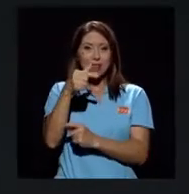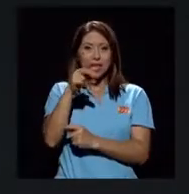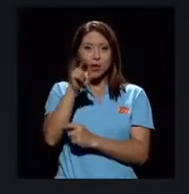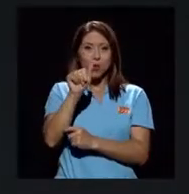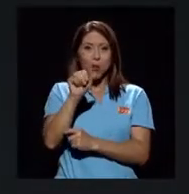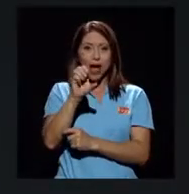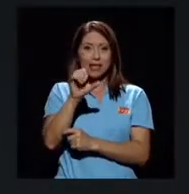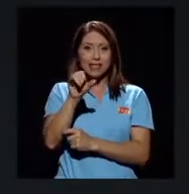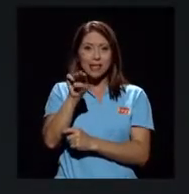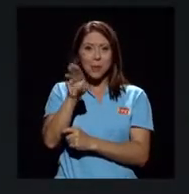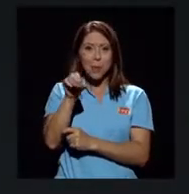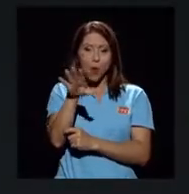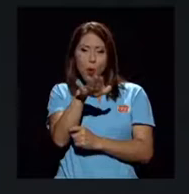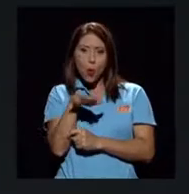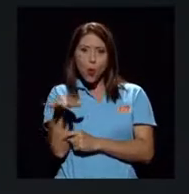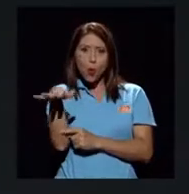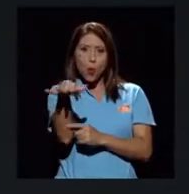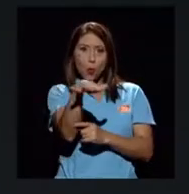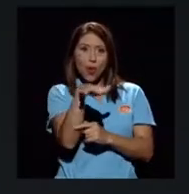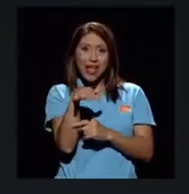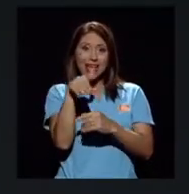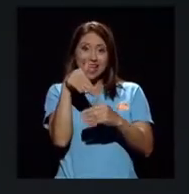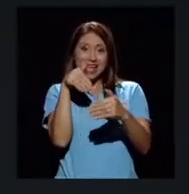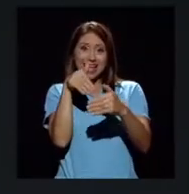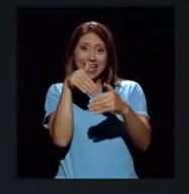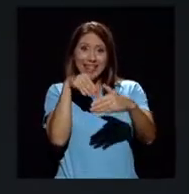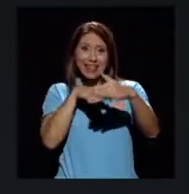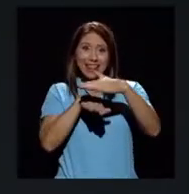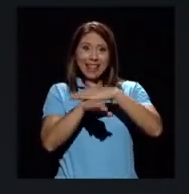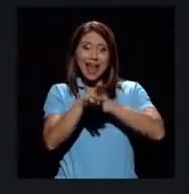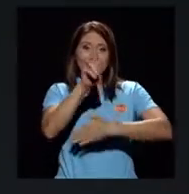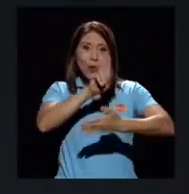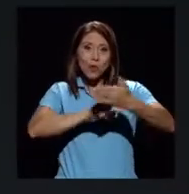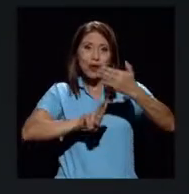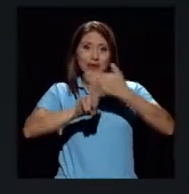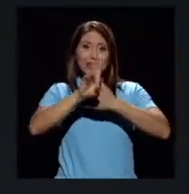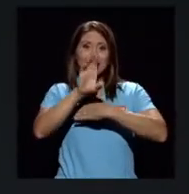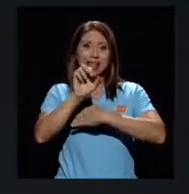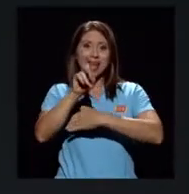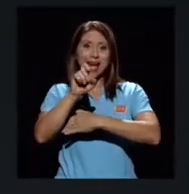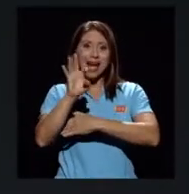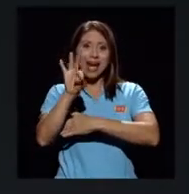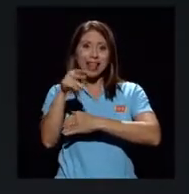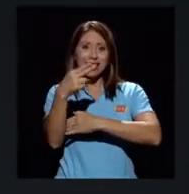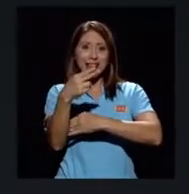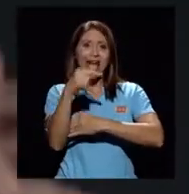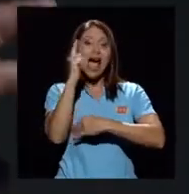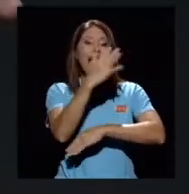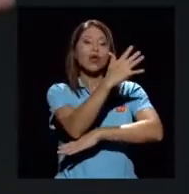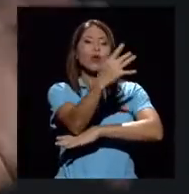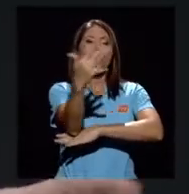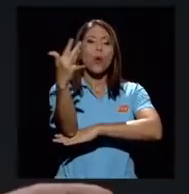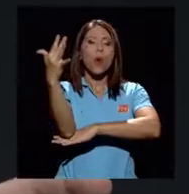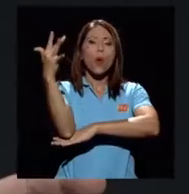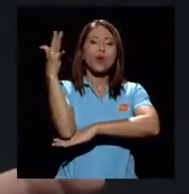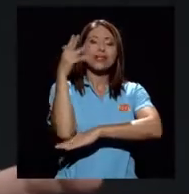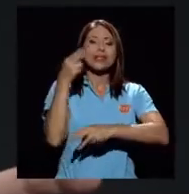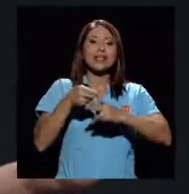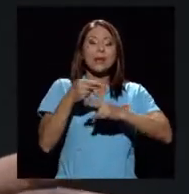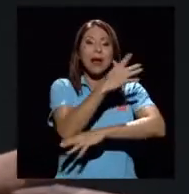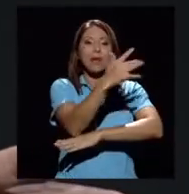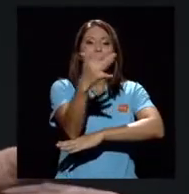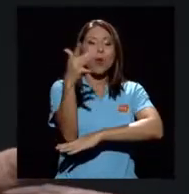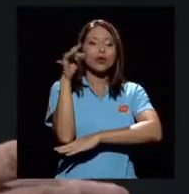entrada de la ERT hay un gran bosque que se llama el Bosque Eterno de los Niños, que se llama